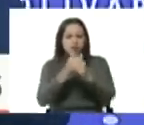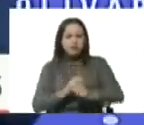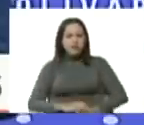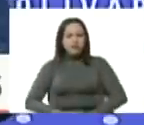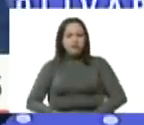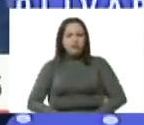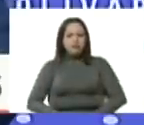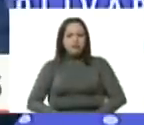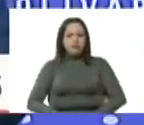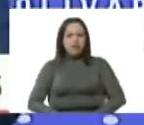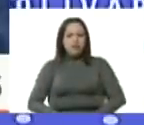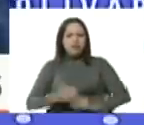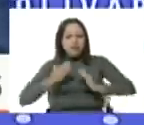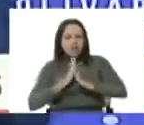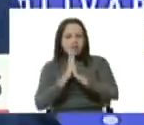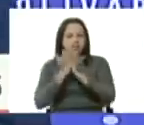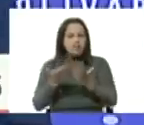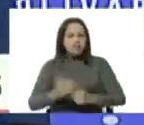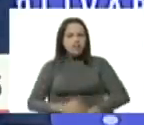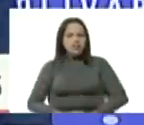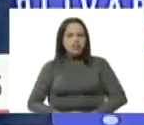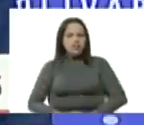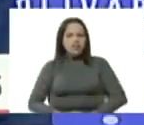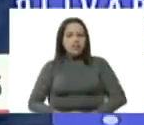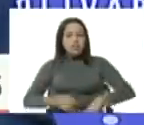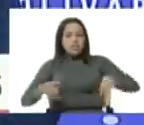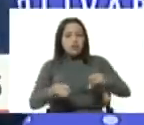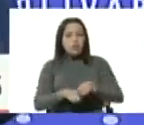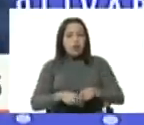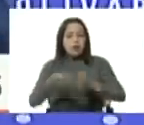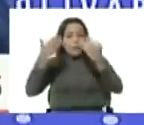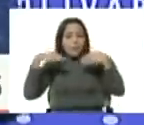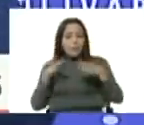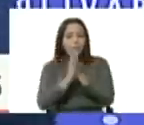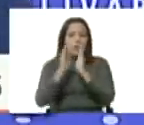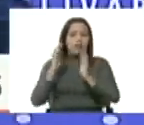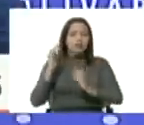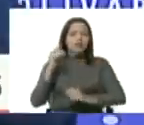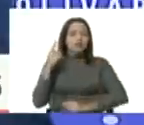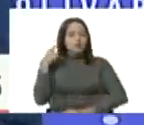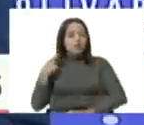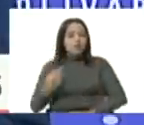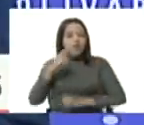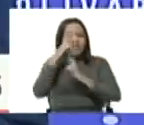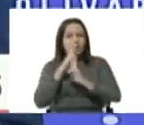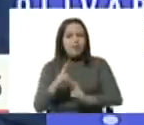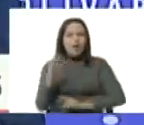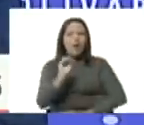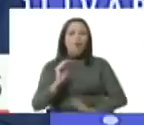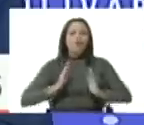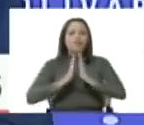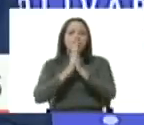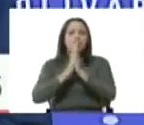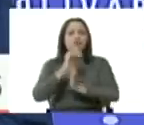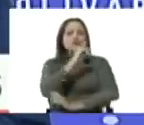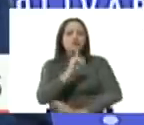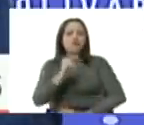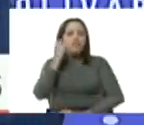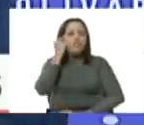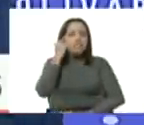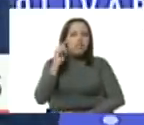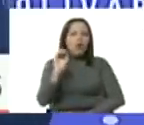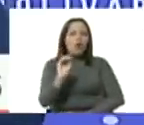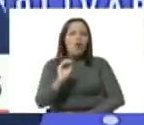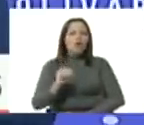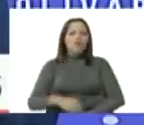devotas de las virgen, en este caso a la Divina Pastora, respetar al pueblo, o a la Chinita, o a la Virgen del Valle.